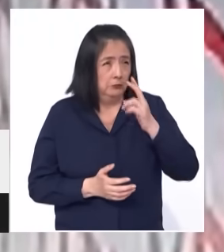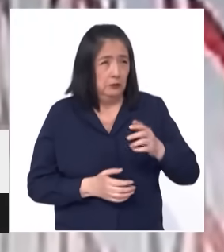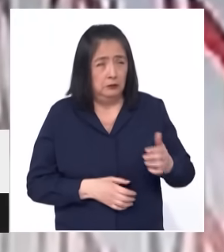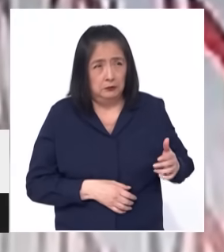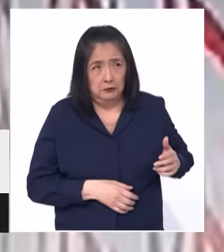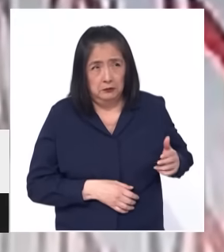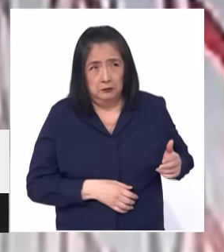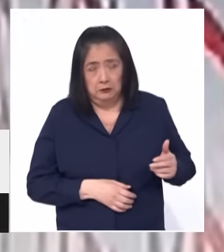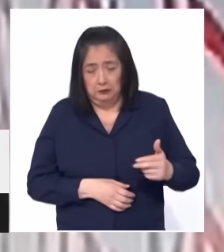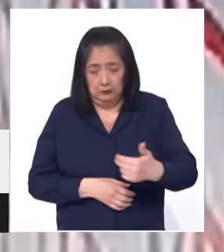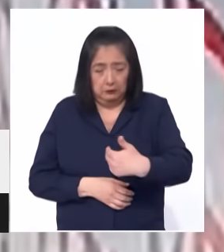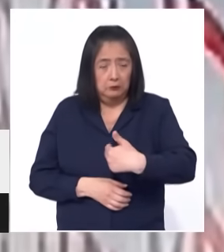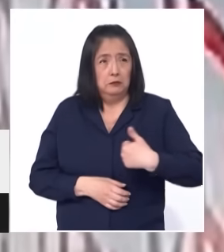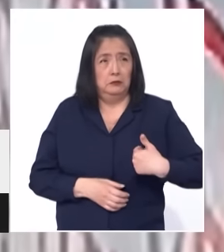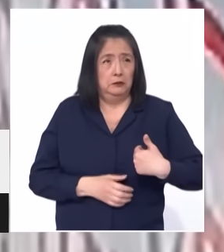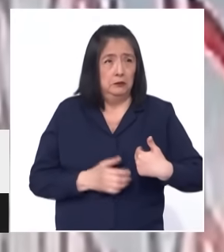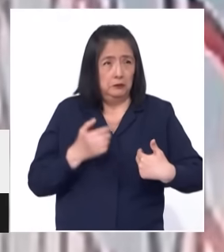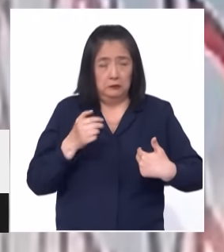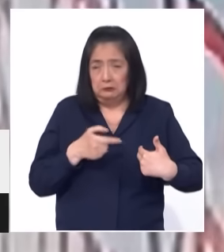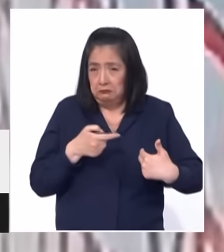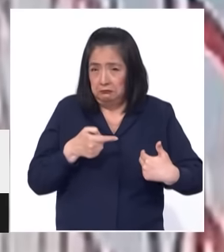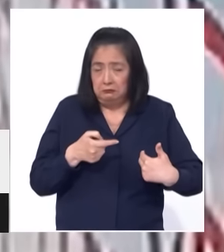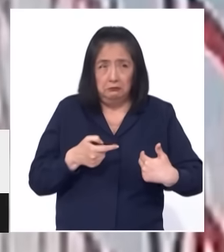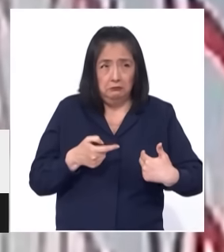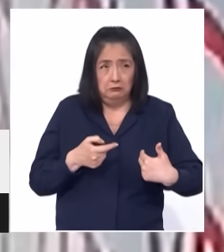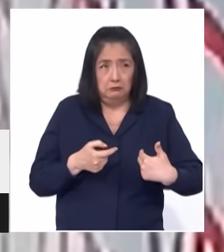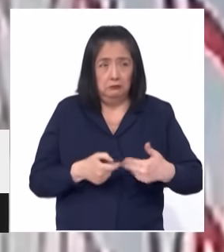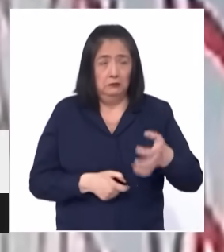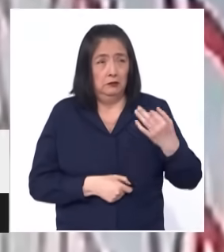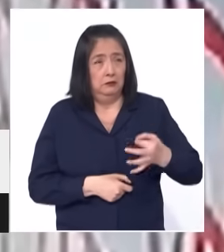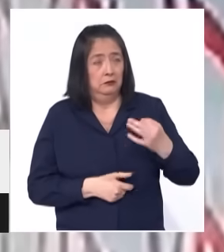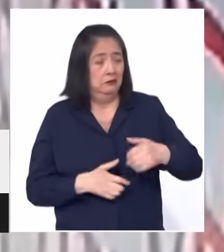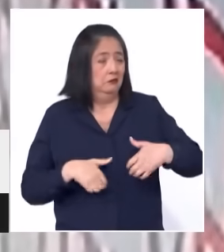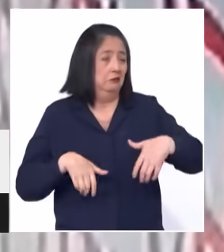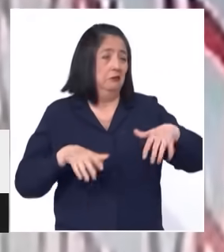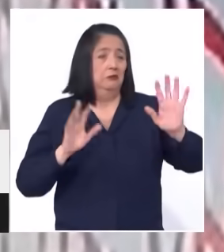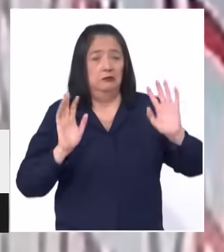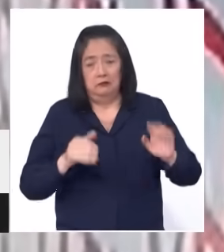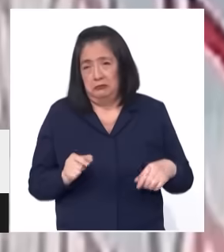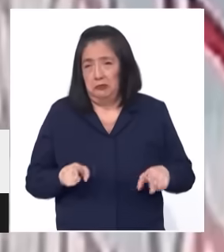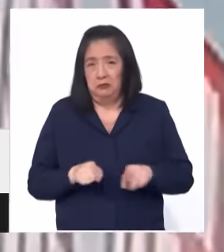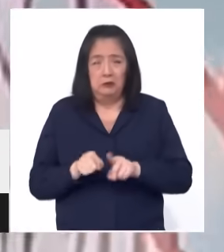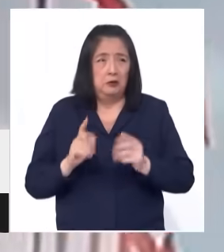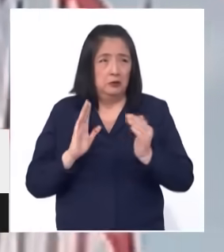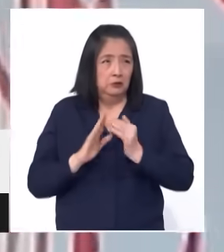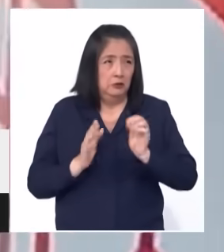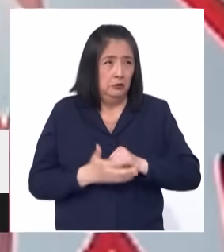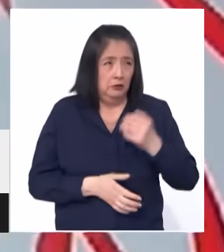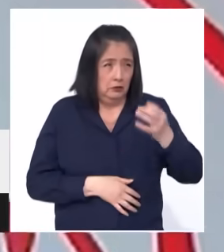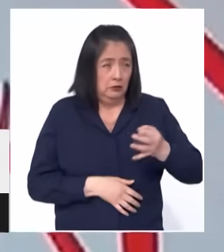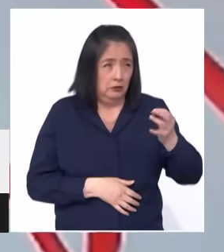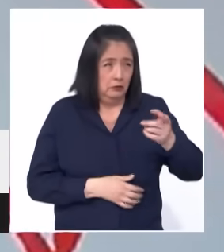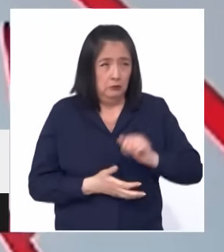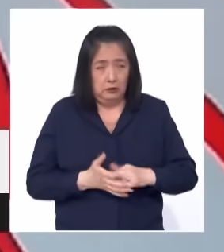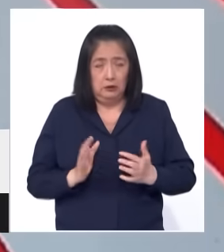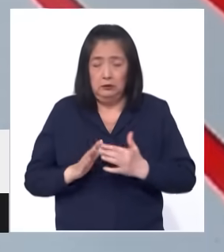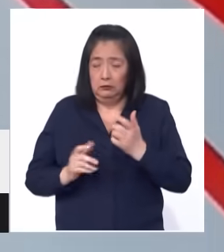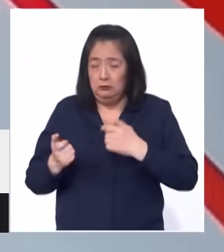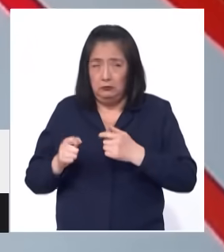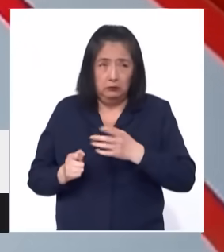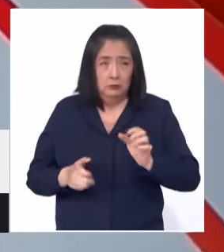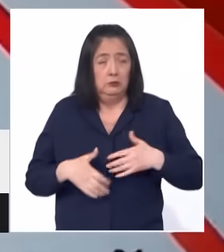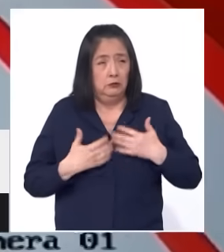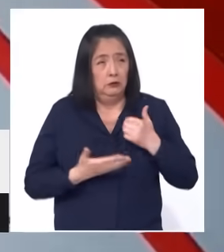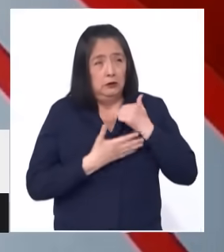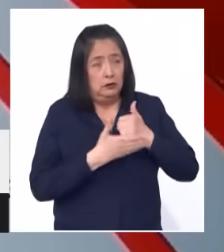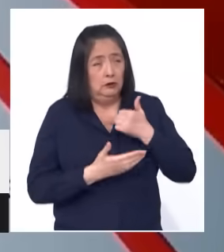contra ahí, se ha cuadrado de una manera de verdad fresca, como juegan en su casa y aquí la verdad los comerciantes hasta donde podemos